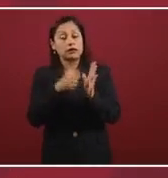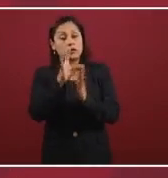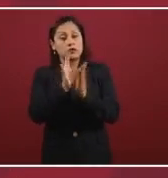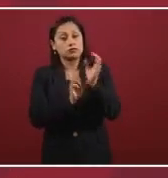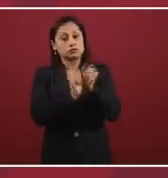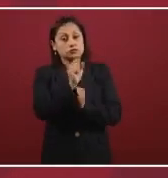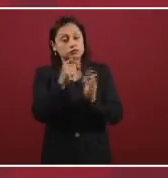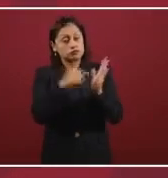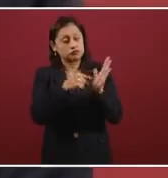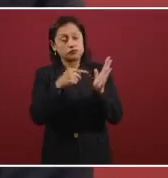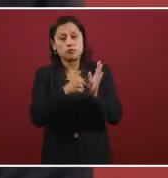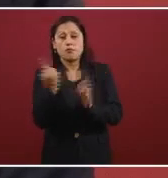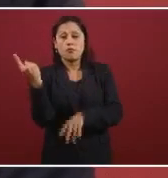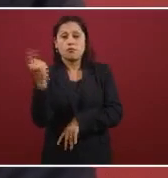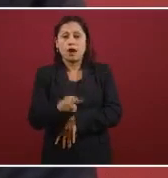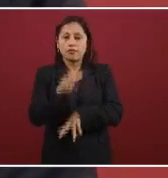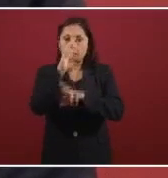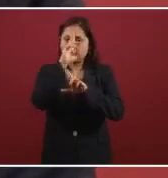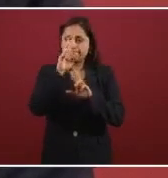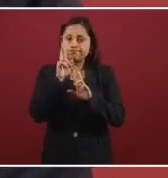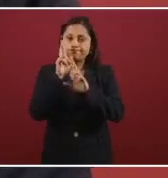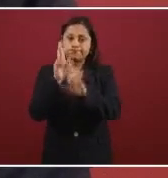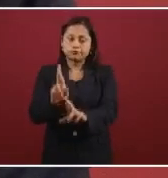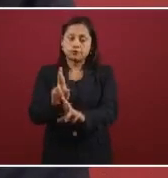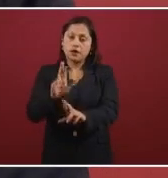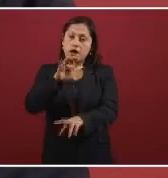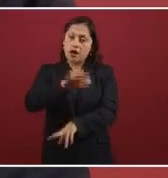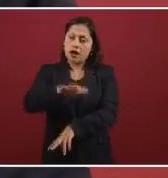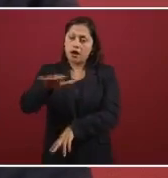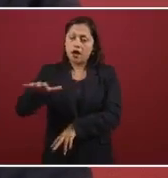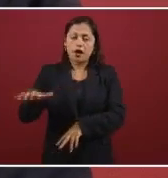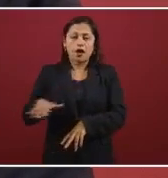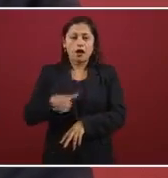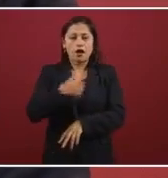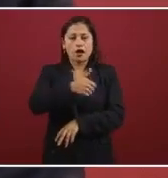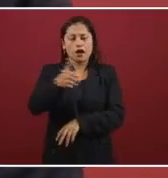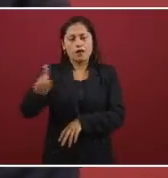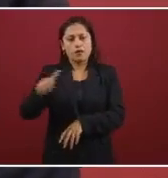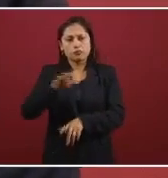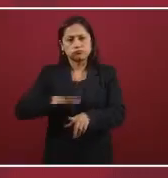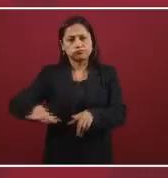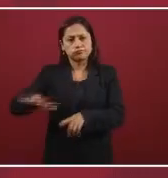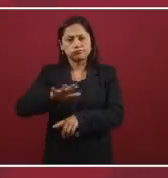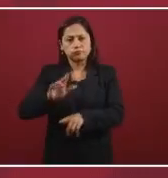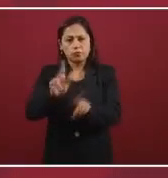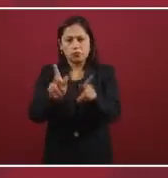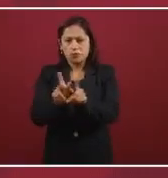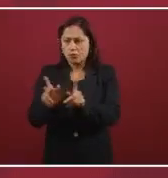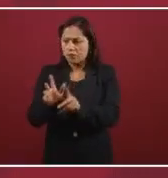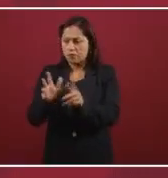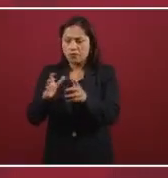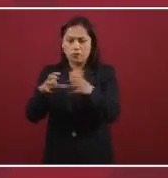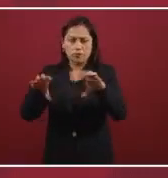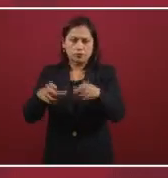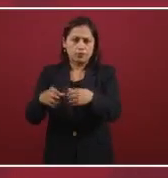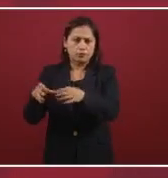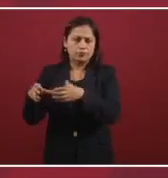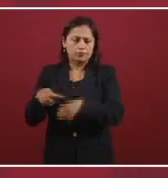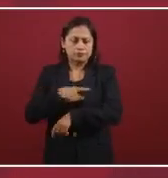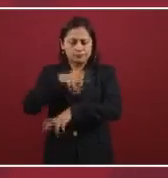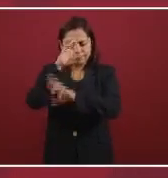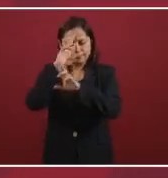que ser respetuosos de la autodeterminación de los pueblos y de la solución pacífica de las